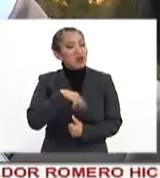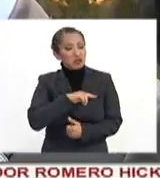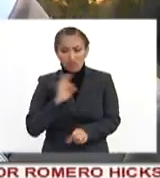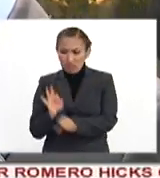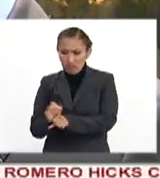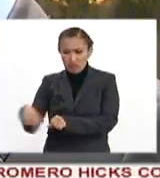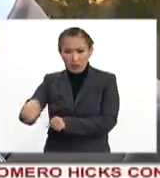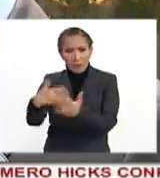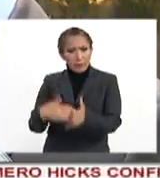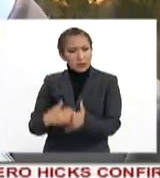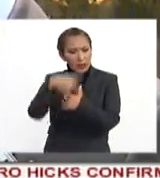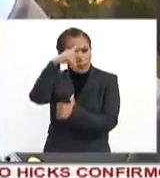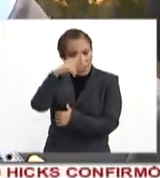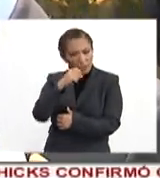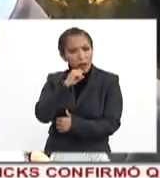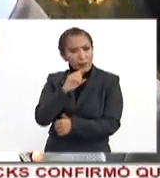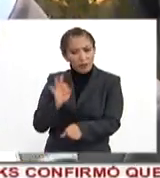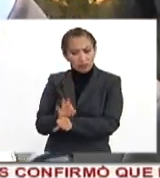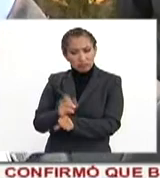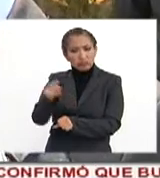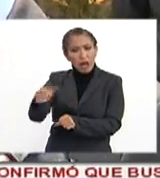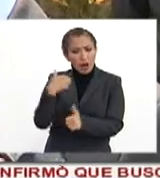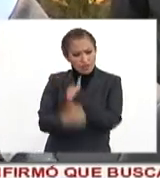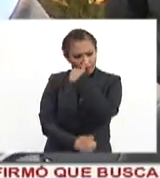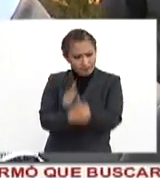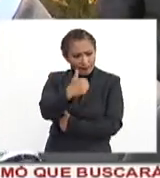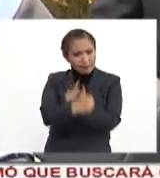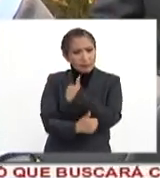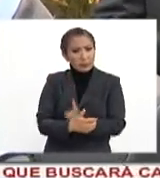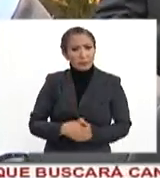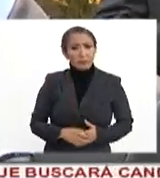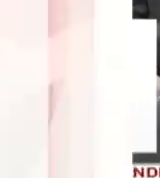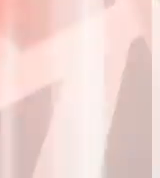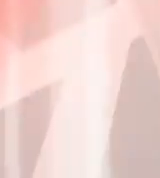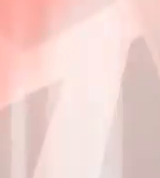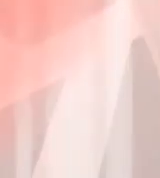nuestros y defender también principios de competitividad.